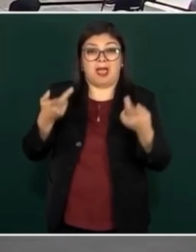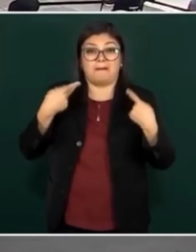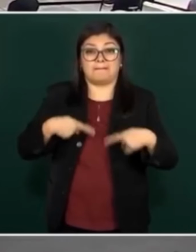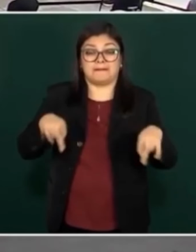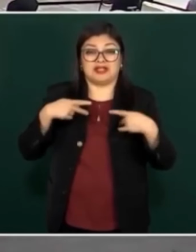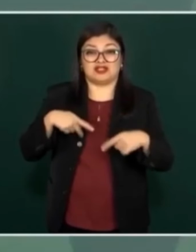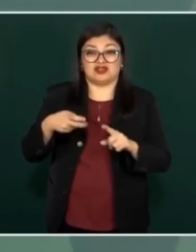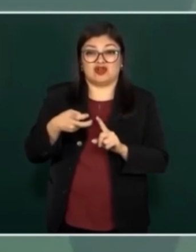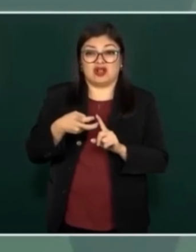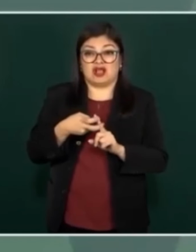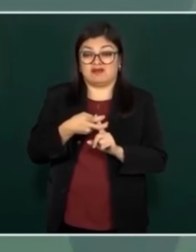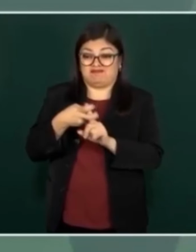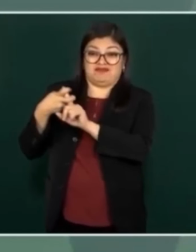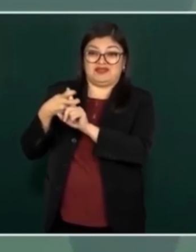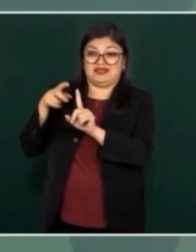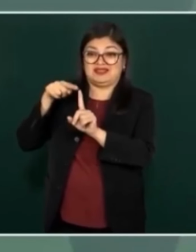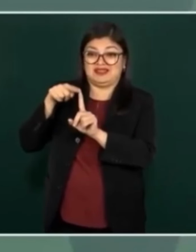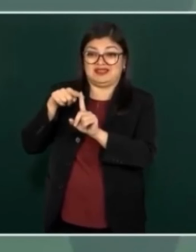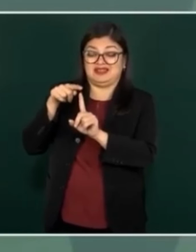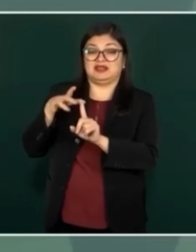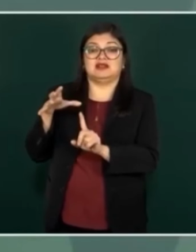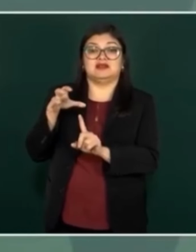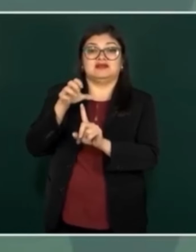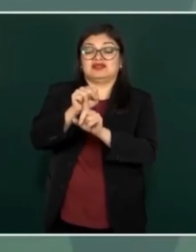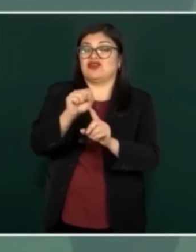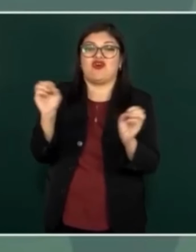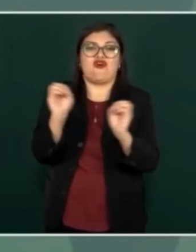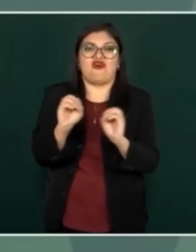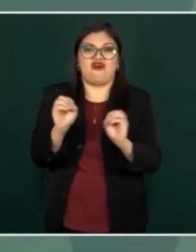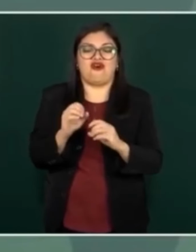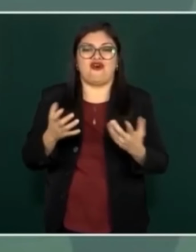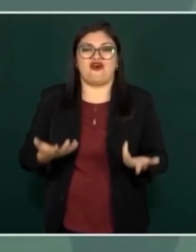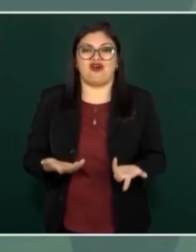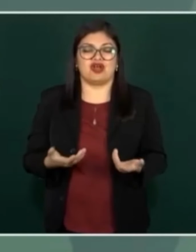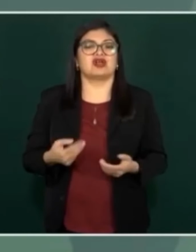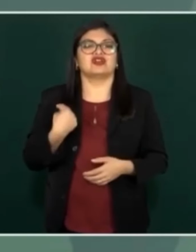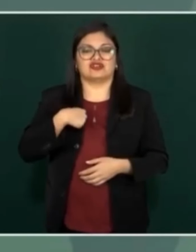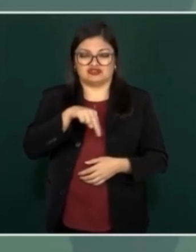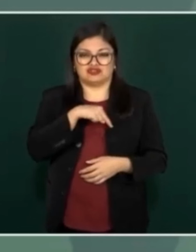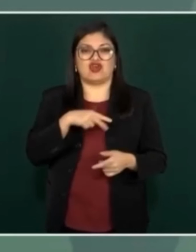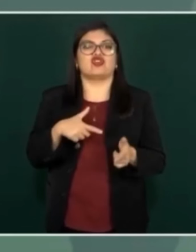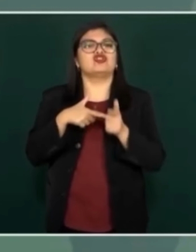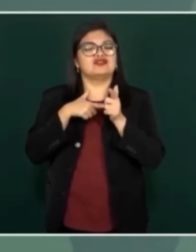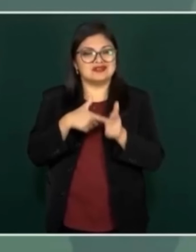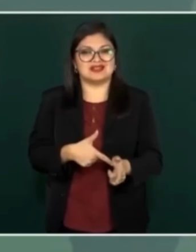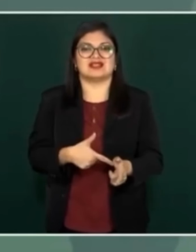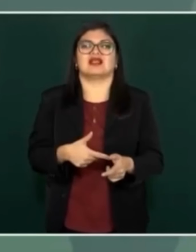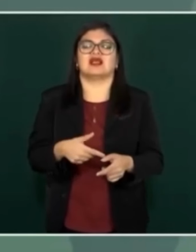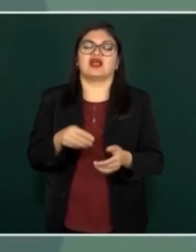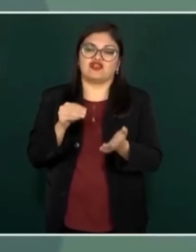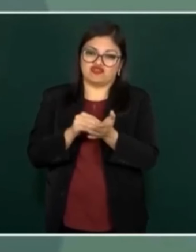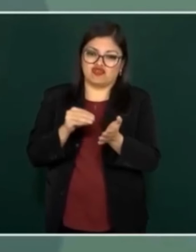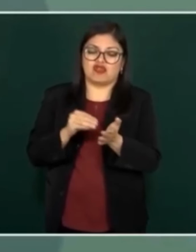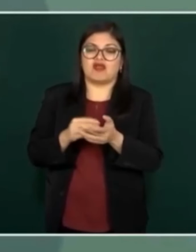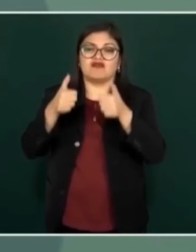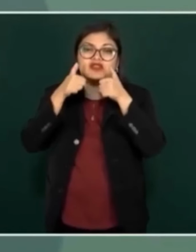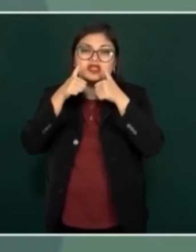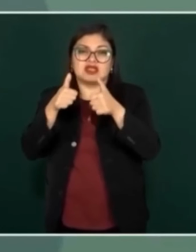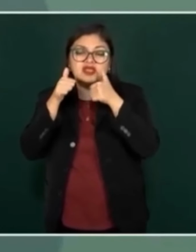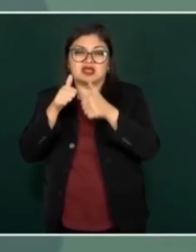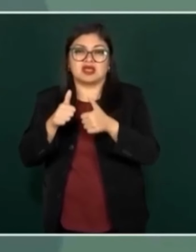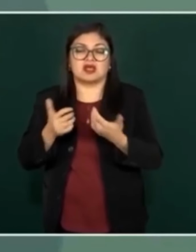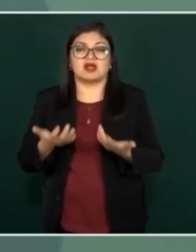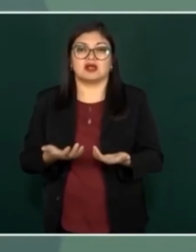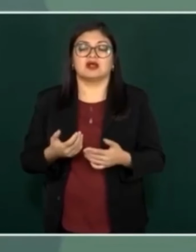persona que lo secuestró. Entonces seguimos atendiendo esta parte,